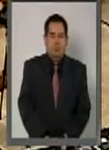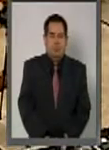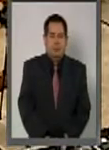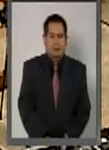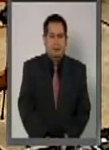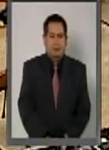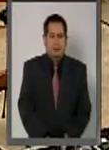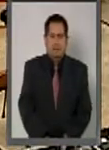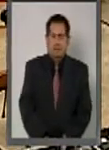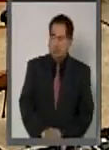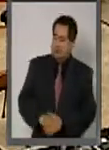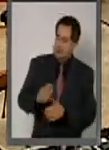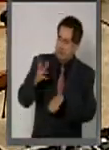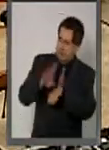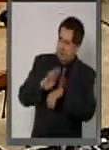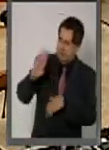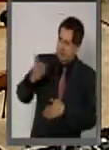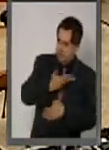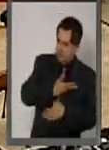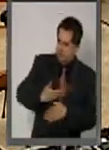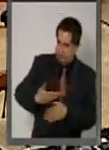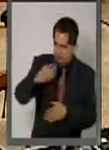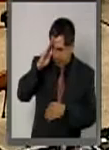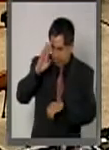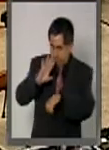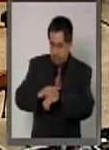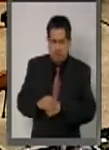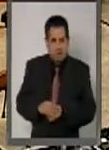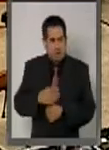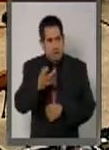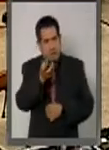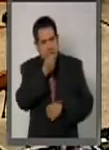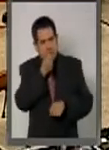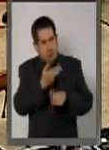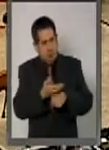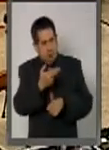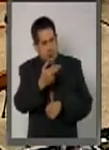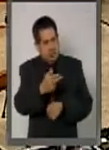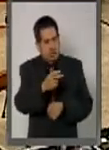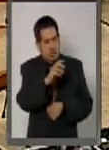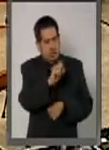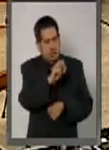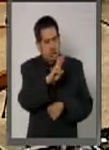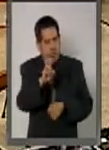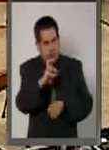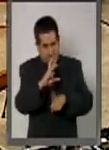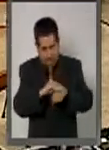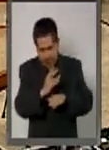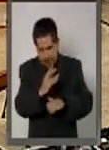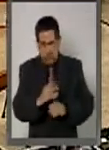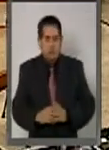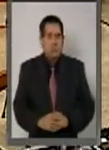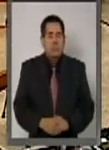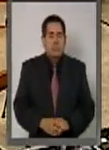Con su venia, señor presidente, señor secretario de Relaciones Exteriores.